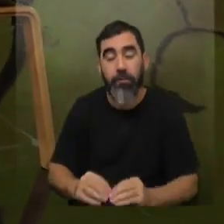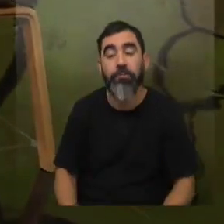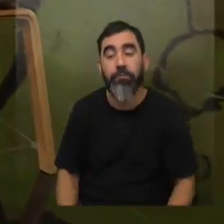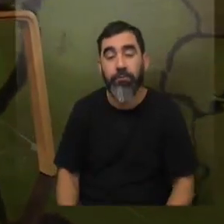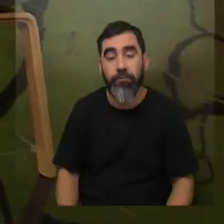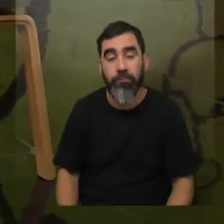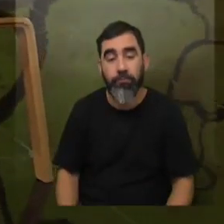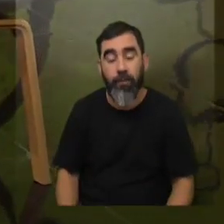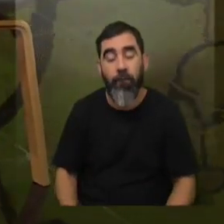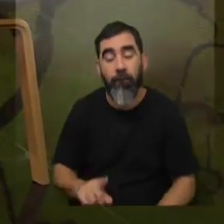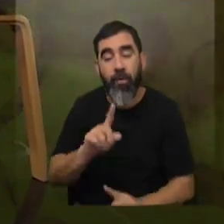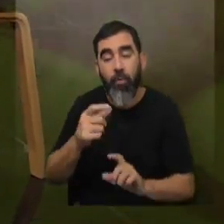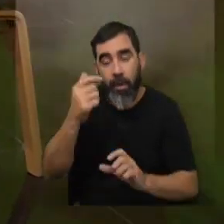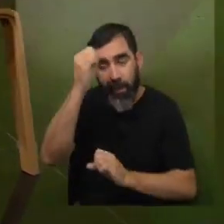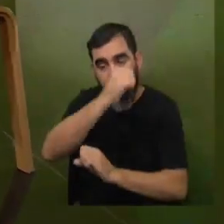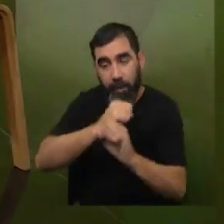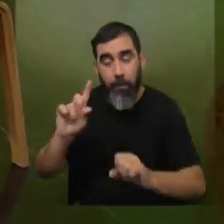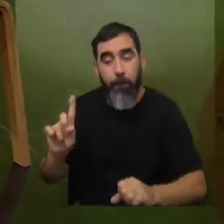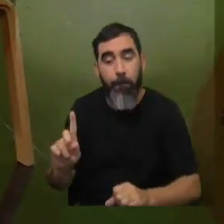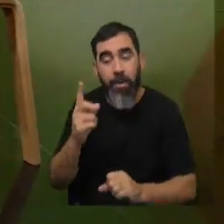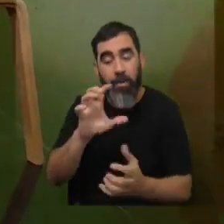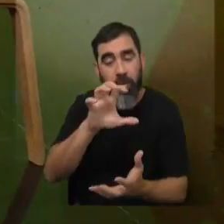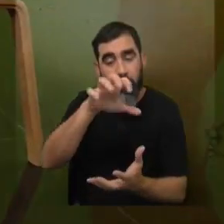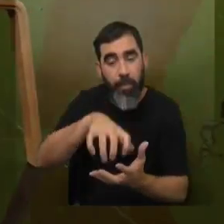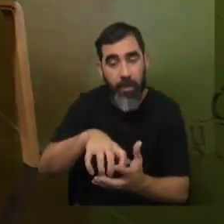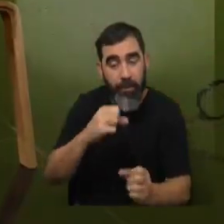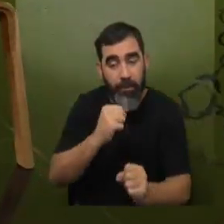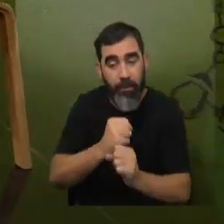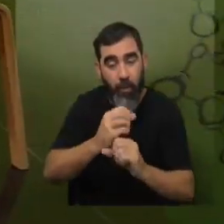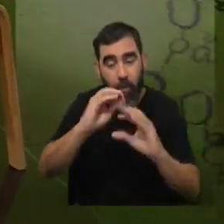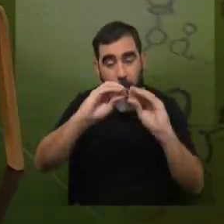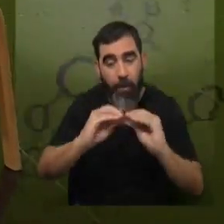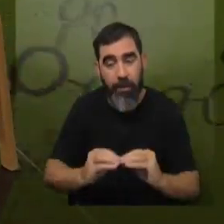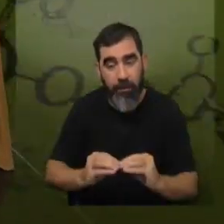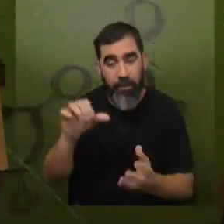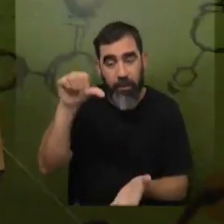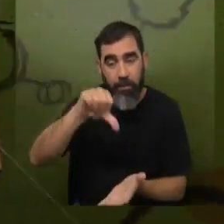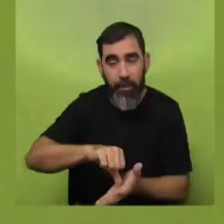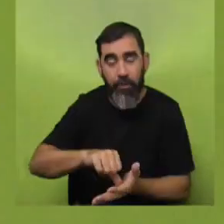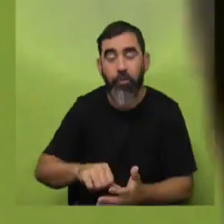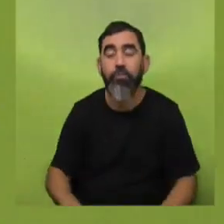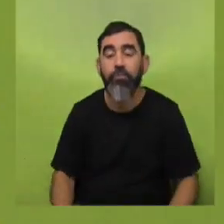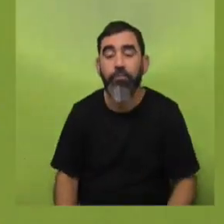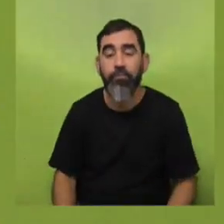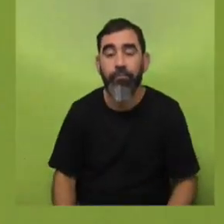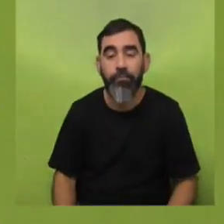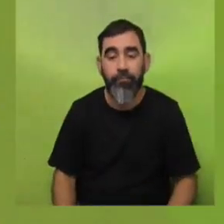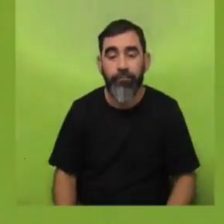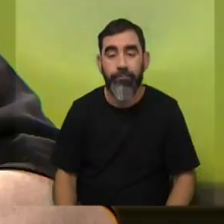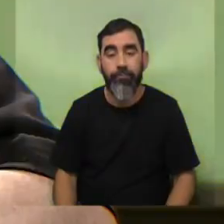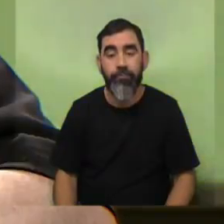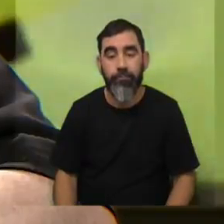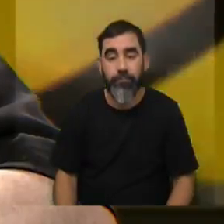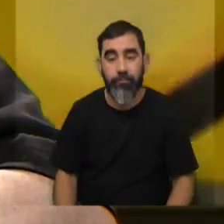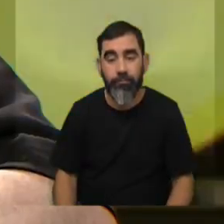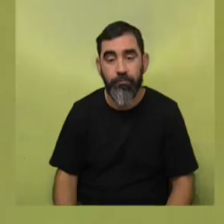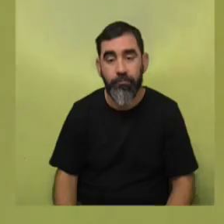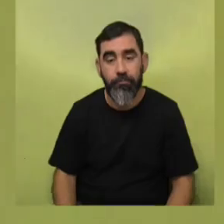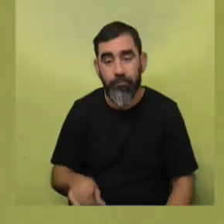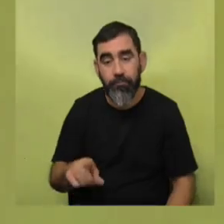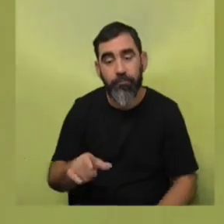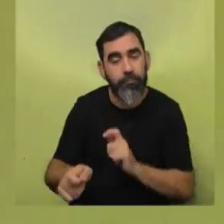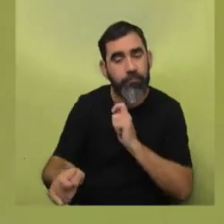Facultad de Ingeniería, que son los dos principales centros de trabajo en matemáticas en nuestro país. Gracias por estar acá ambos. Muchas gracias, Gustavo. Y esta nota se